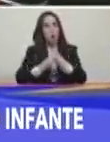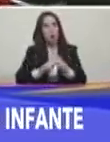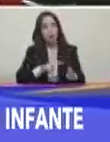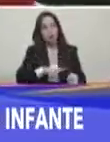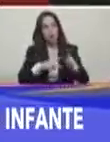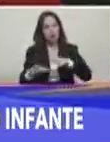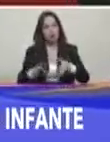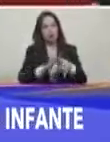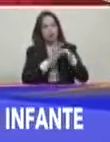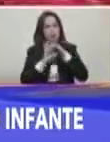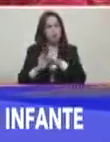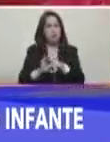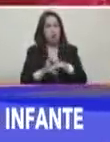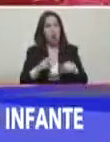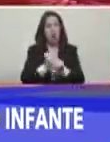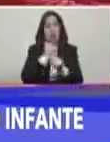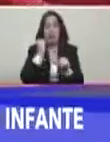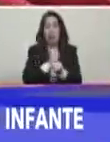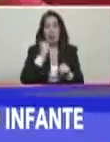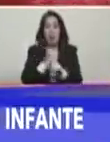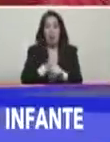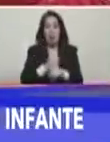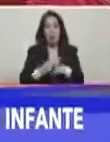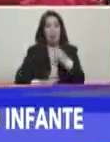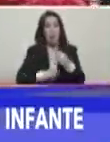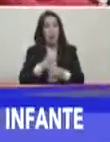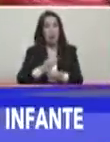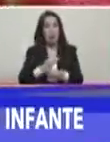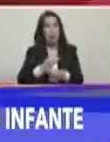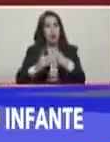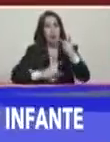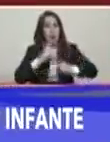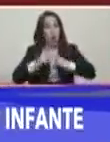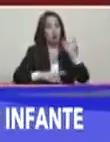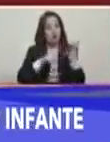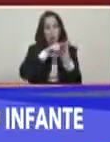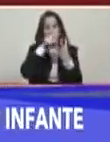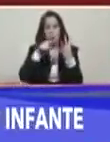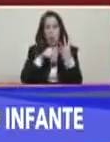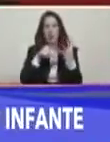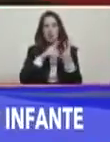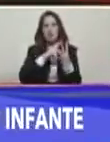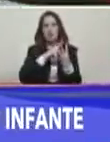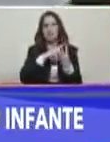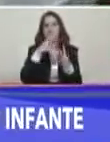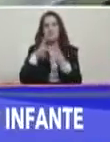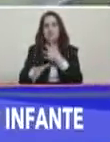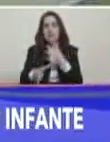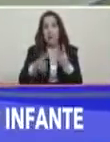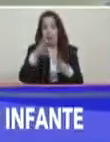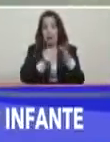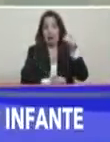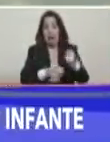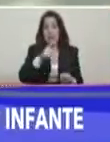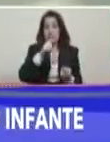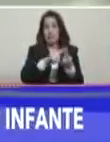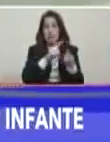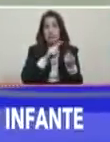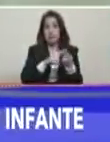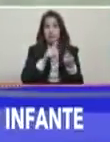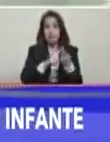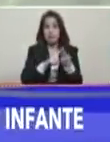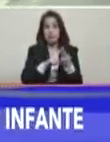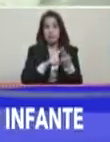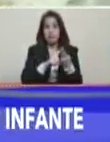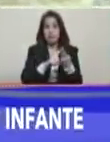mismos trabajadores, nosotros vamos a producir aquí cuatro rubros importantes. La leche pasteurizada, que va a tener